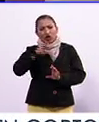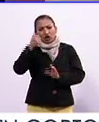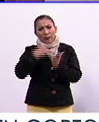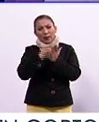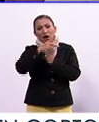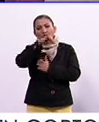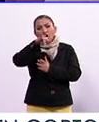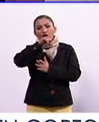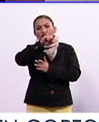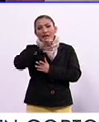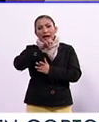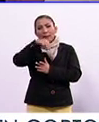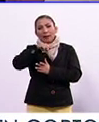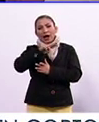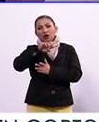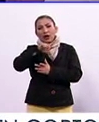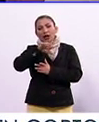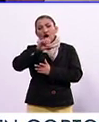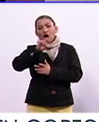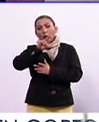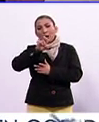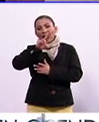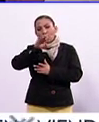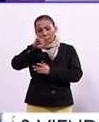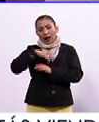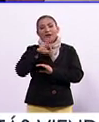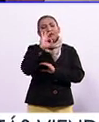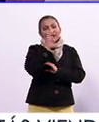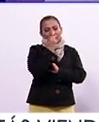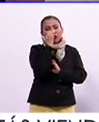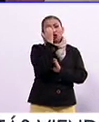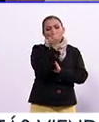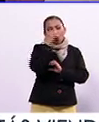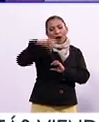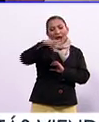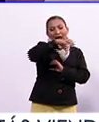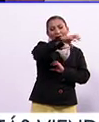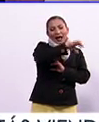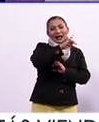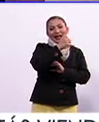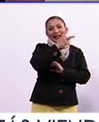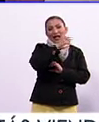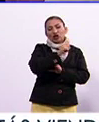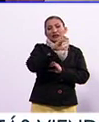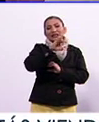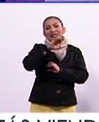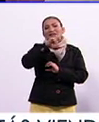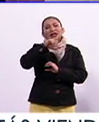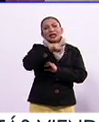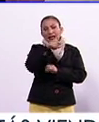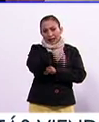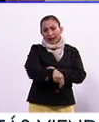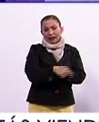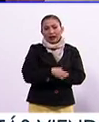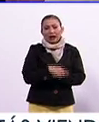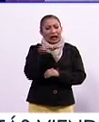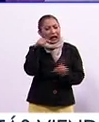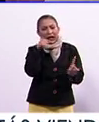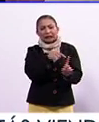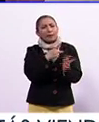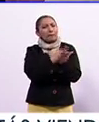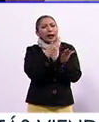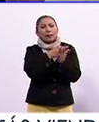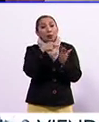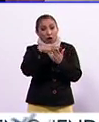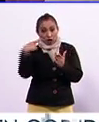llama José Manuel Covarrubias. Es de la Federación de Colegios de Ingenieros Civiles. Del Colegio de Ingenieros. ¿Y ese es en específico